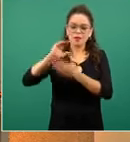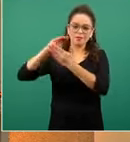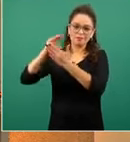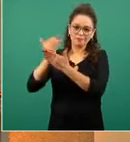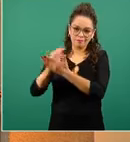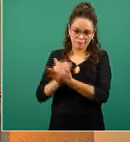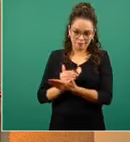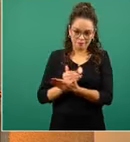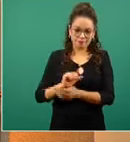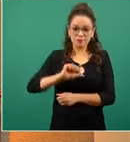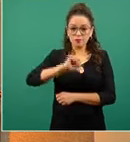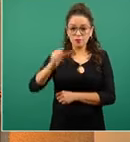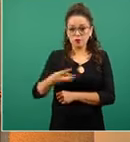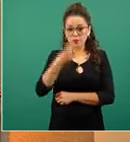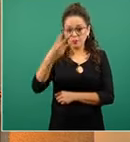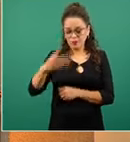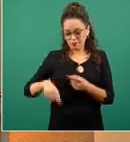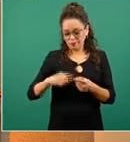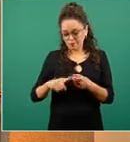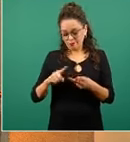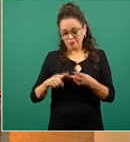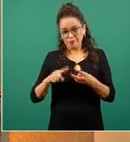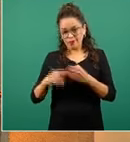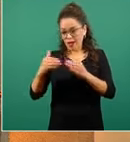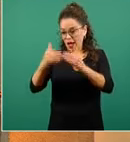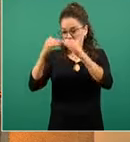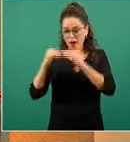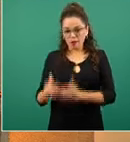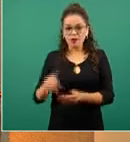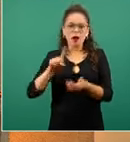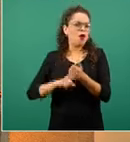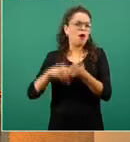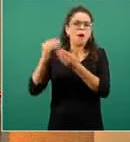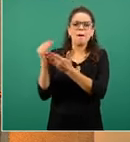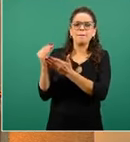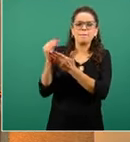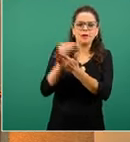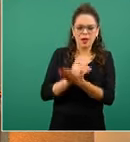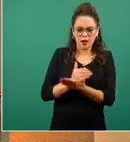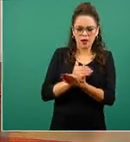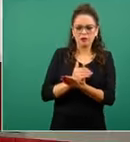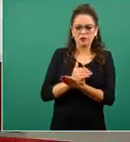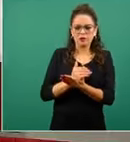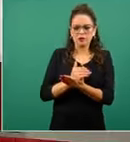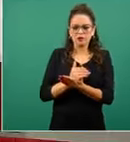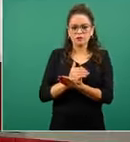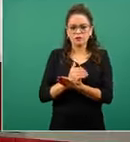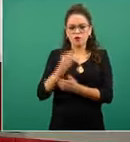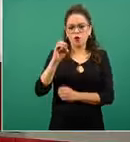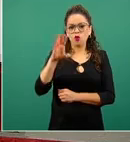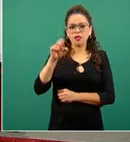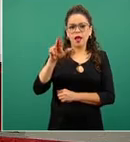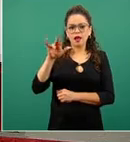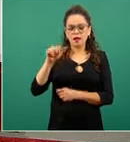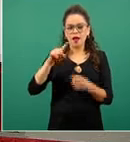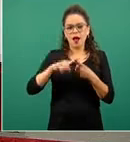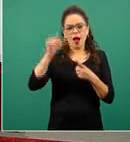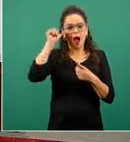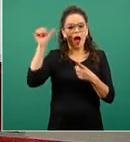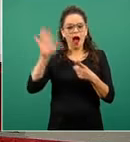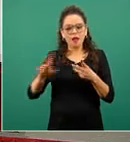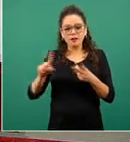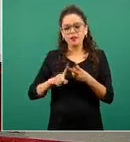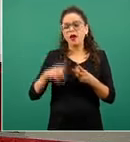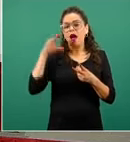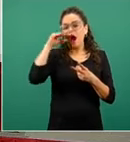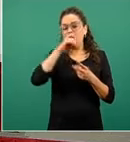Oceanía, como han tenido menor magnitud en relación a este comportamiento de las defunciones, pues bueno, todavía tienen una